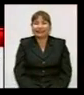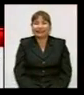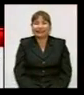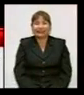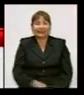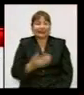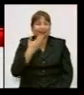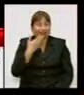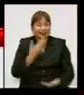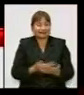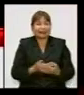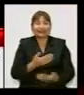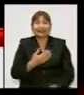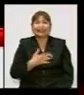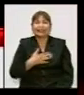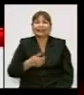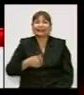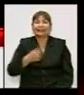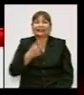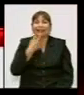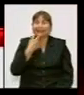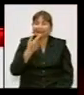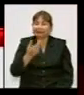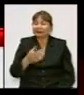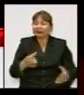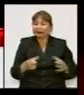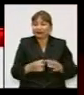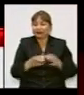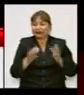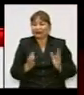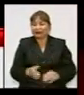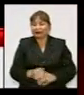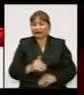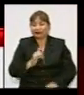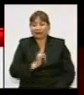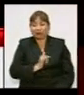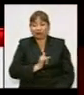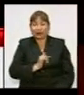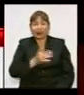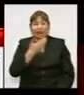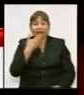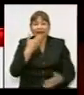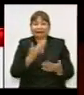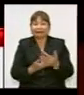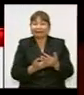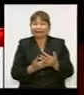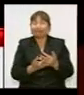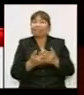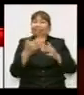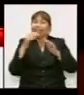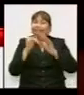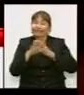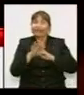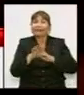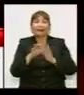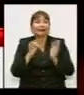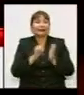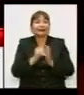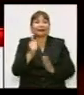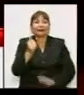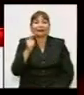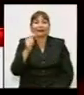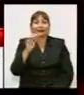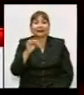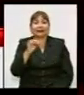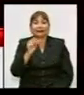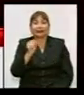Gracias, general. Buenos días, señor comandante. Voy a dar una... Gracias a la intervención del señor almirante Maez por